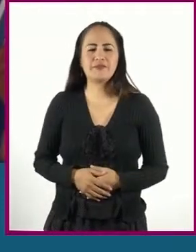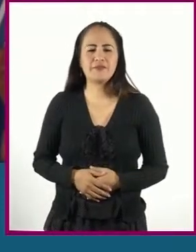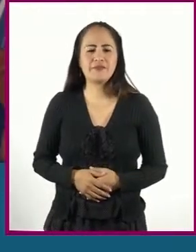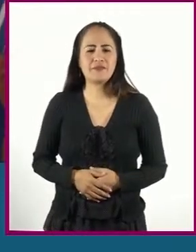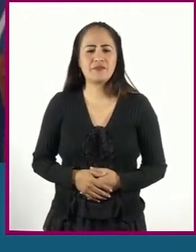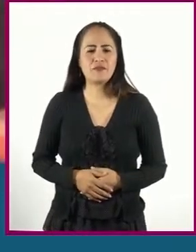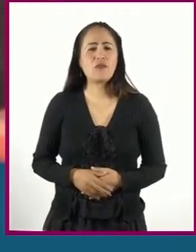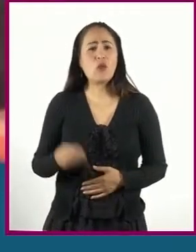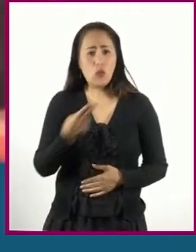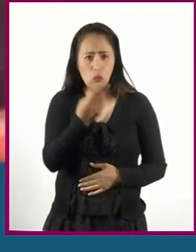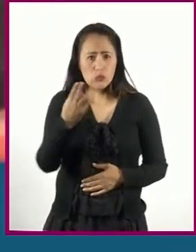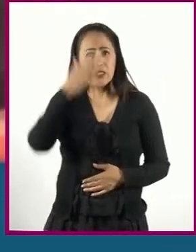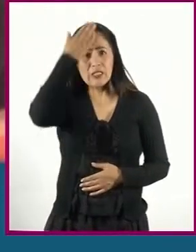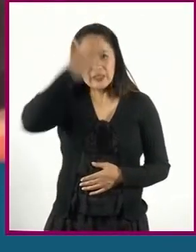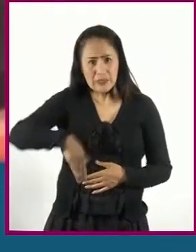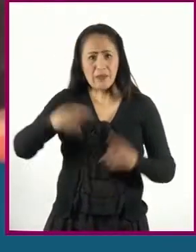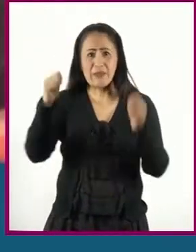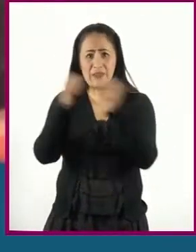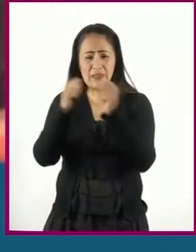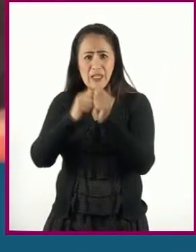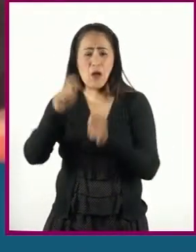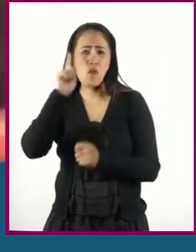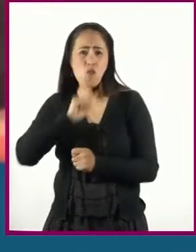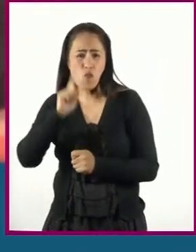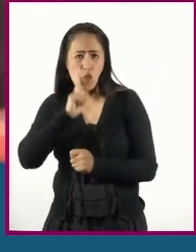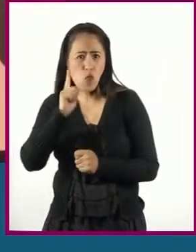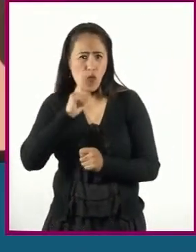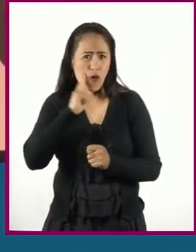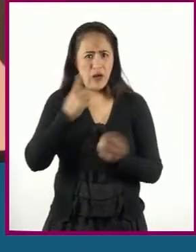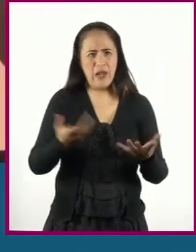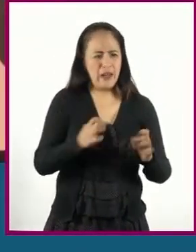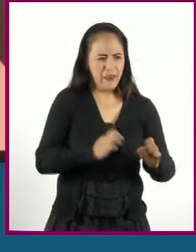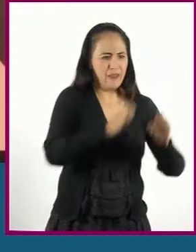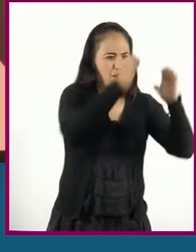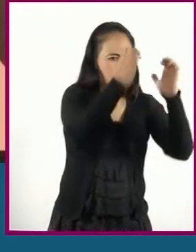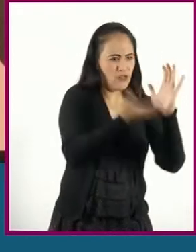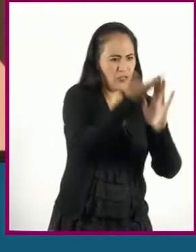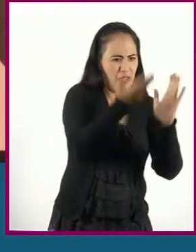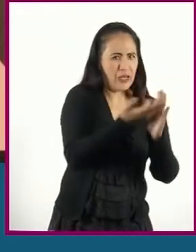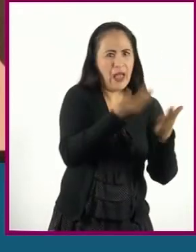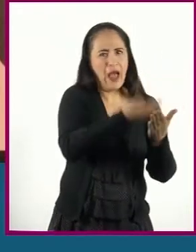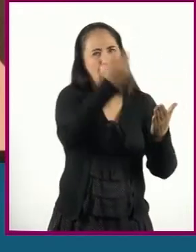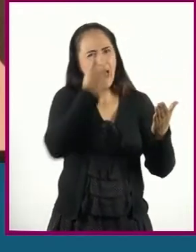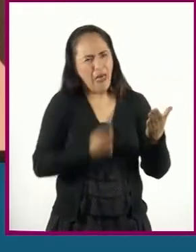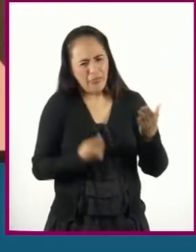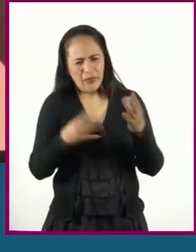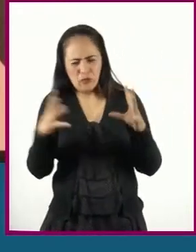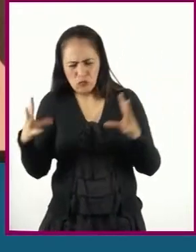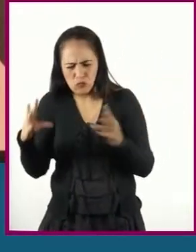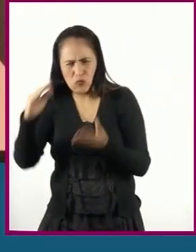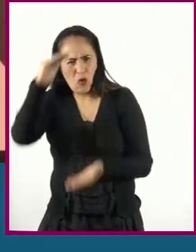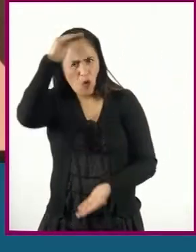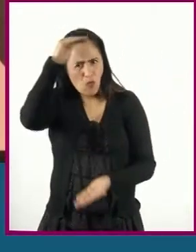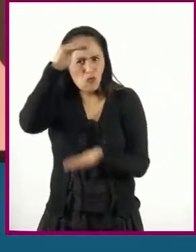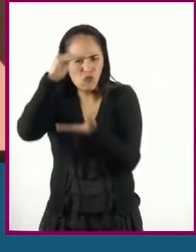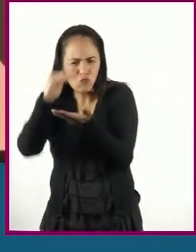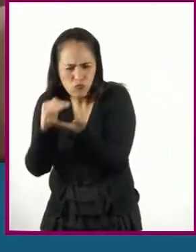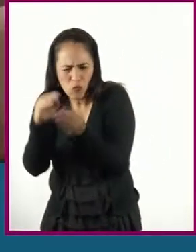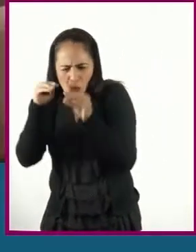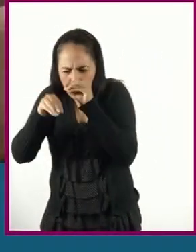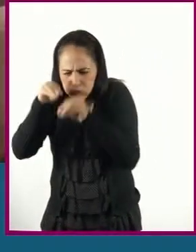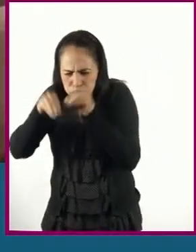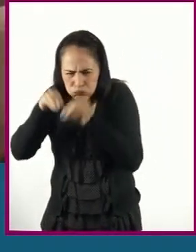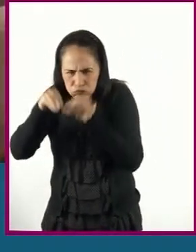¿Ustedes saben por qué mi tía hace una maqueta cuando busca construir un edificio? Ella elabora planos y maquetas para representar sus ideas ante los